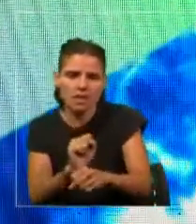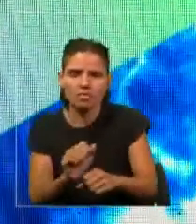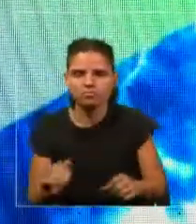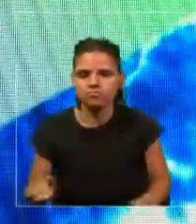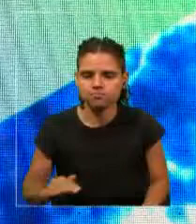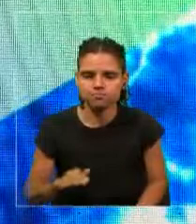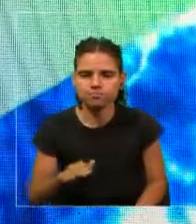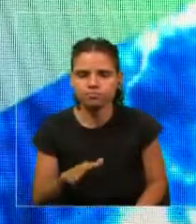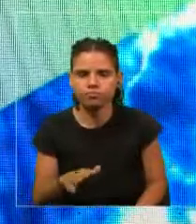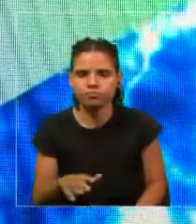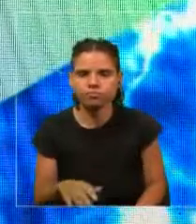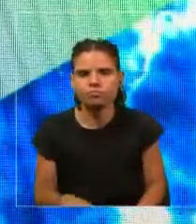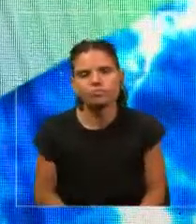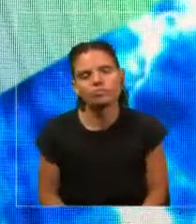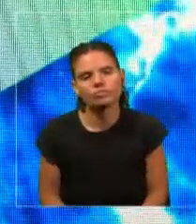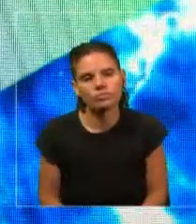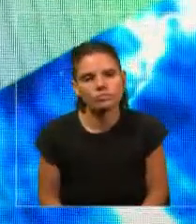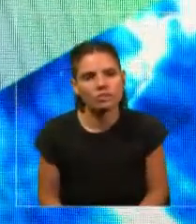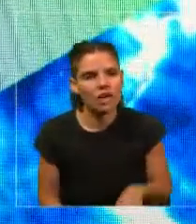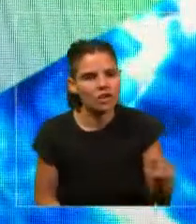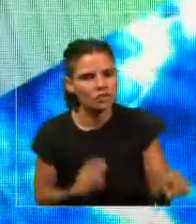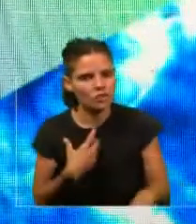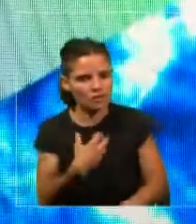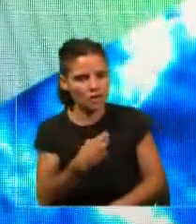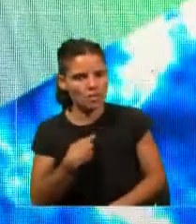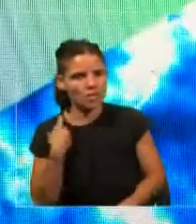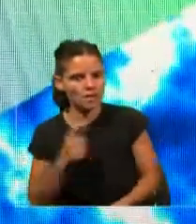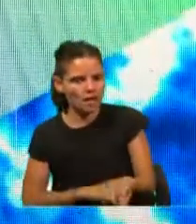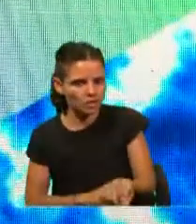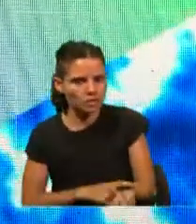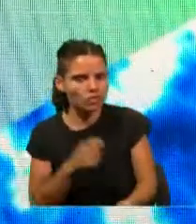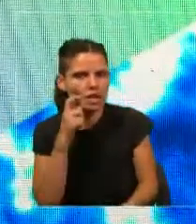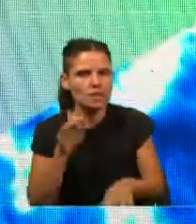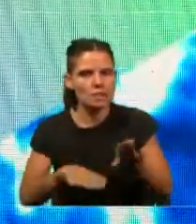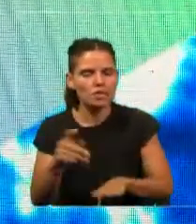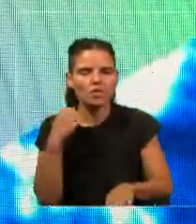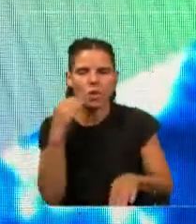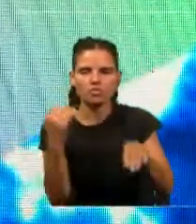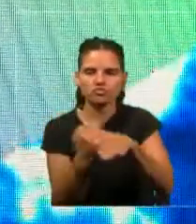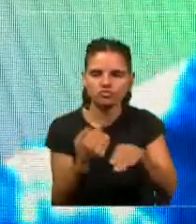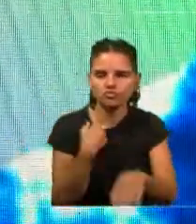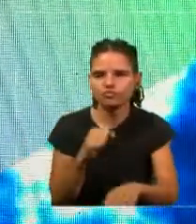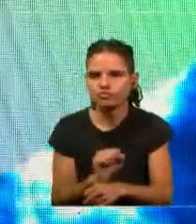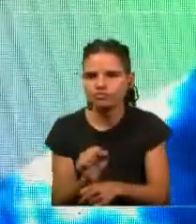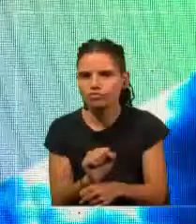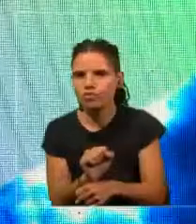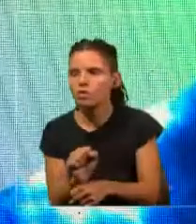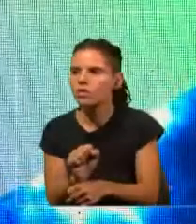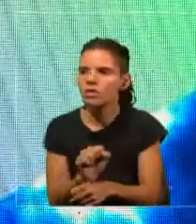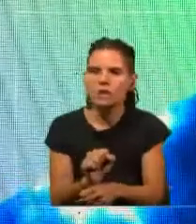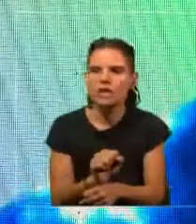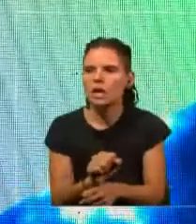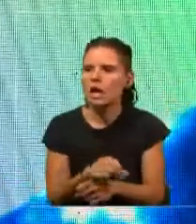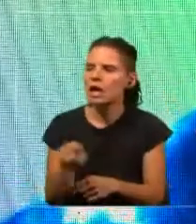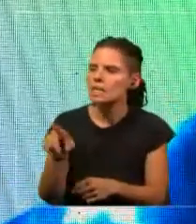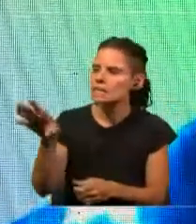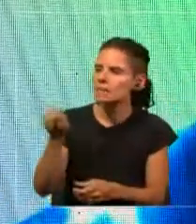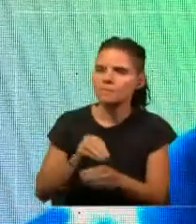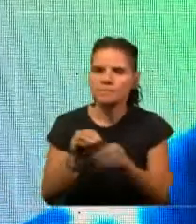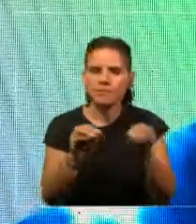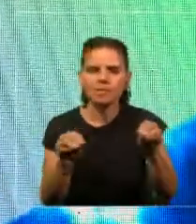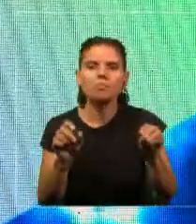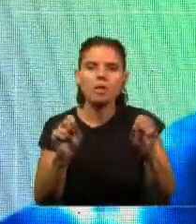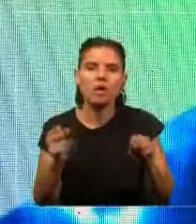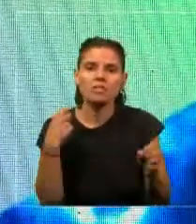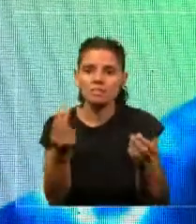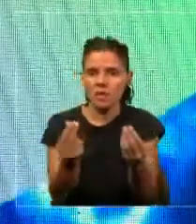de mi conducta, y en función de todos los eventos que yo veo en la ruta del cotidiano, las tarifas se van a ir ajustando, no por humanos, sino que